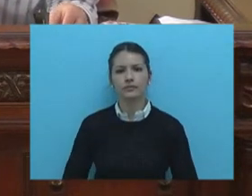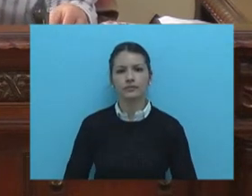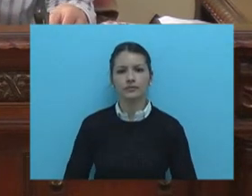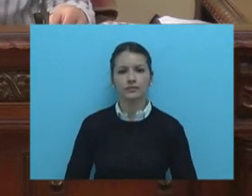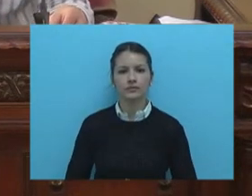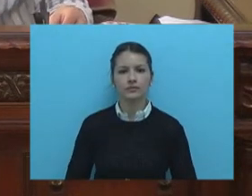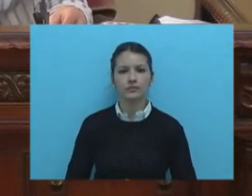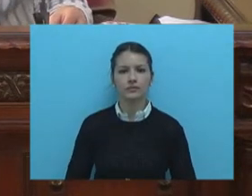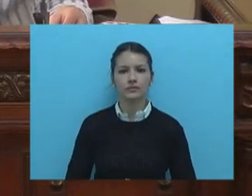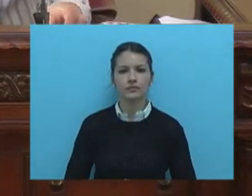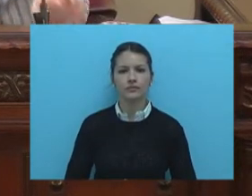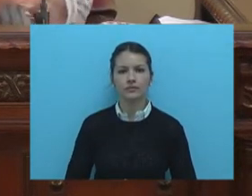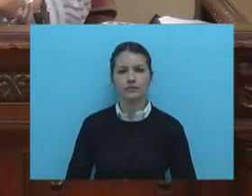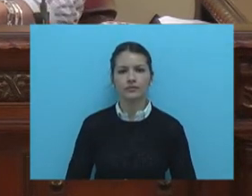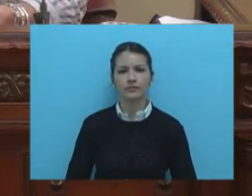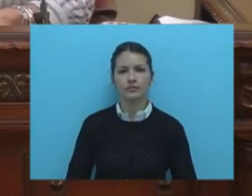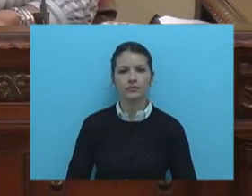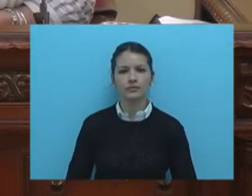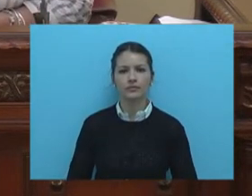¿Qué diputado va a hacer uso de la palabra